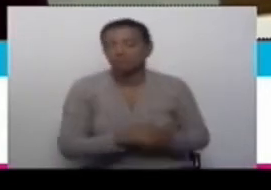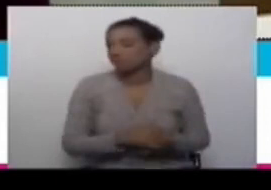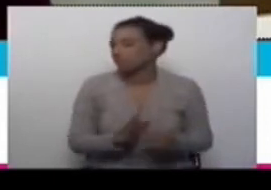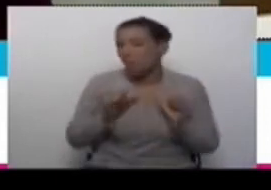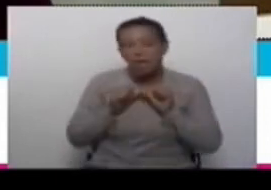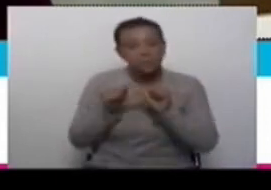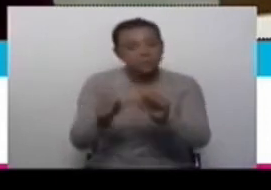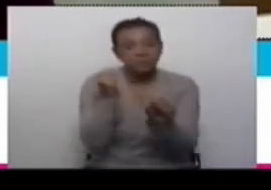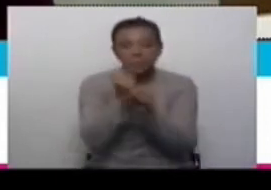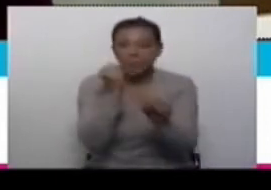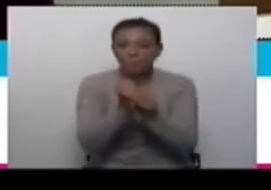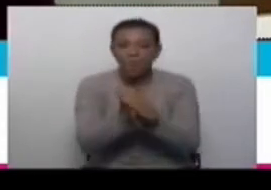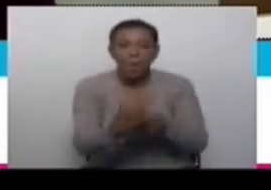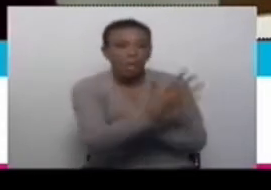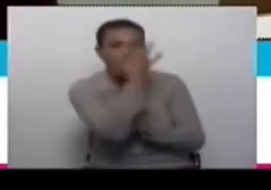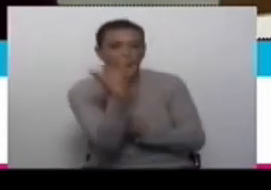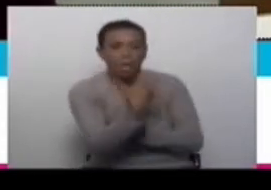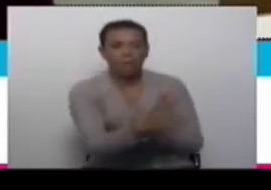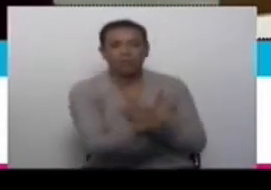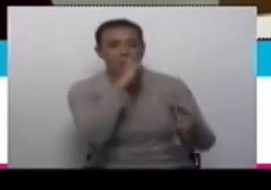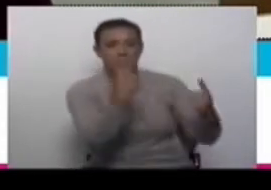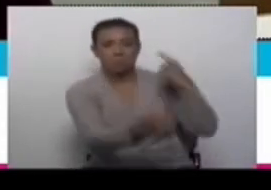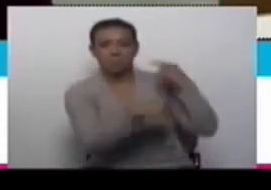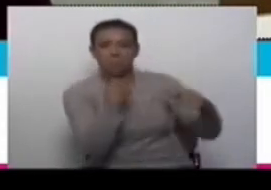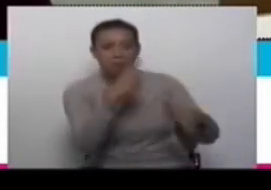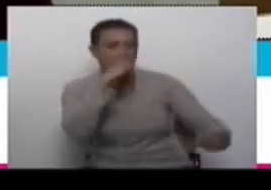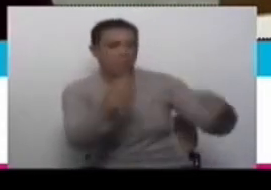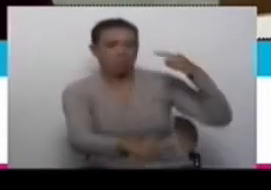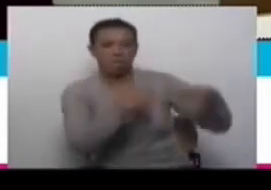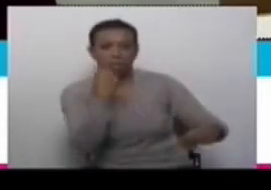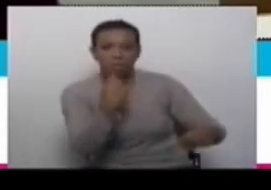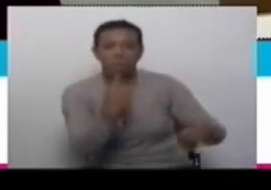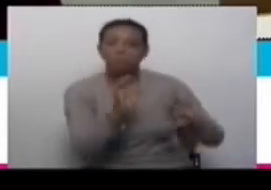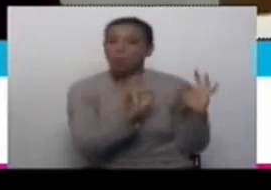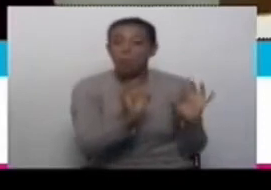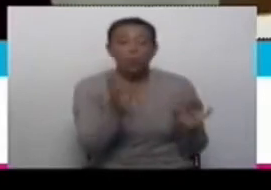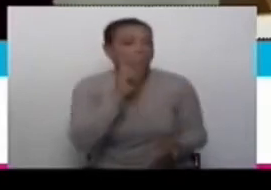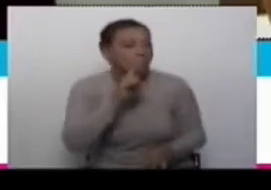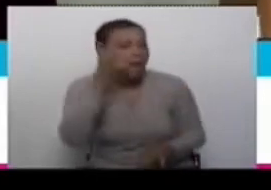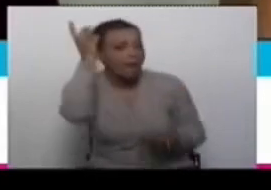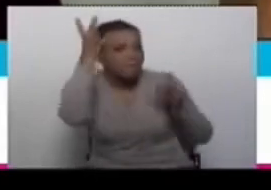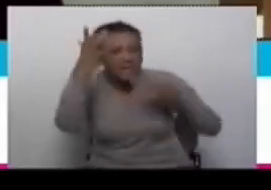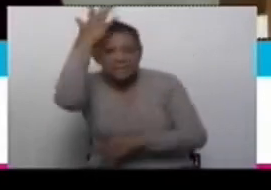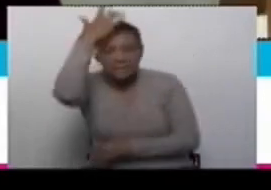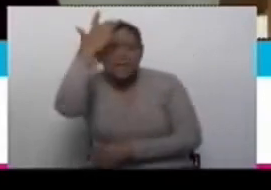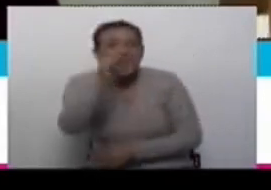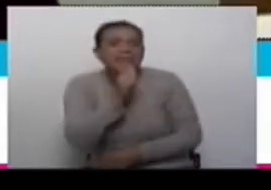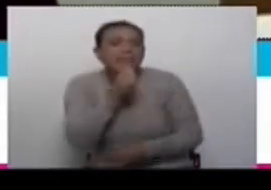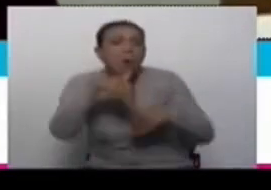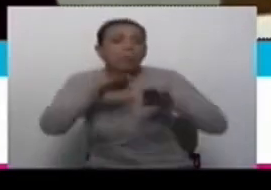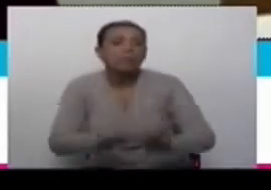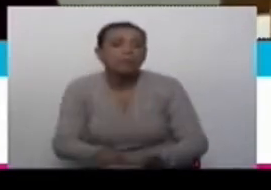detener, vamos a seguir avanzando. ¿Con su chantaje? Tampoco nos va a detener. ¿Con sus amenazas? Menos todavía. ¿Con sus mentiras? Tampoco. ¿Quién puede detener